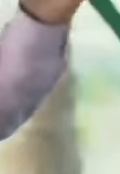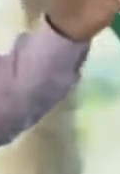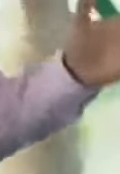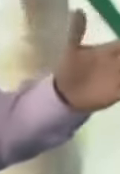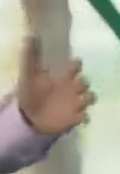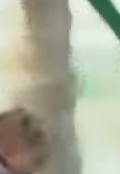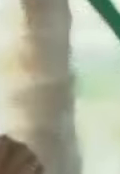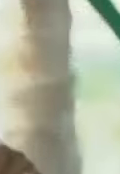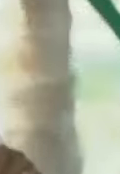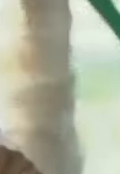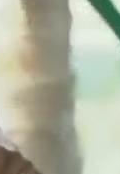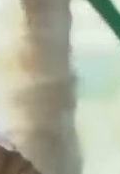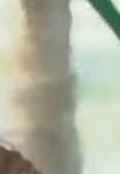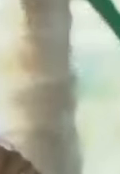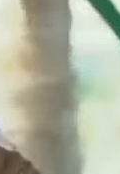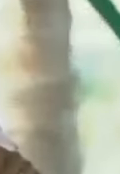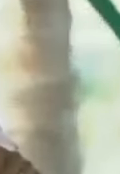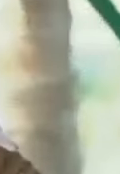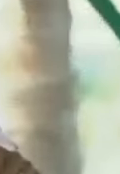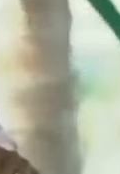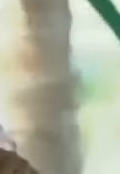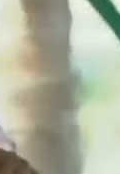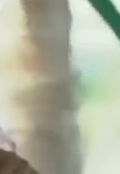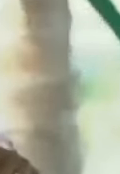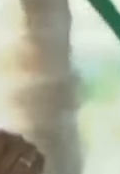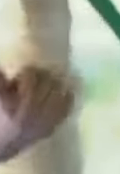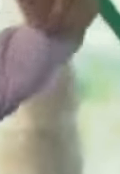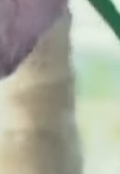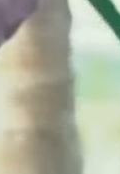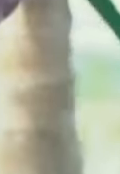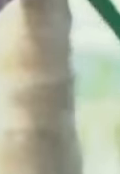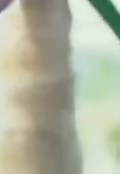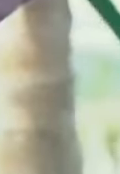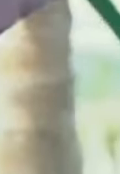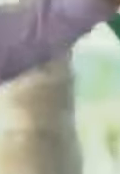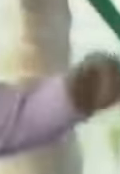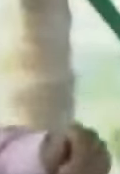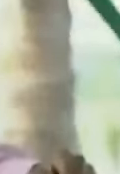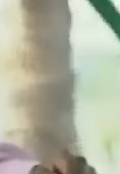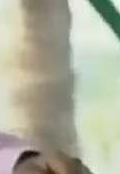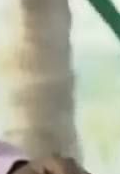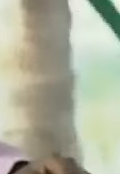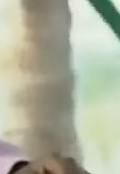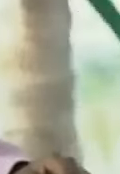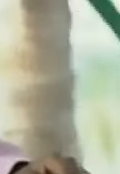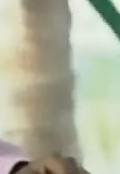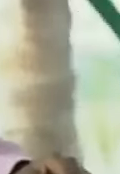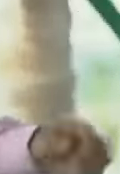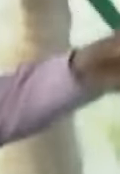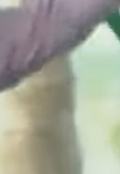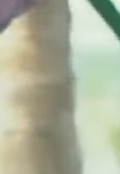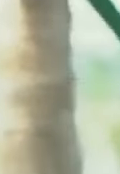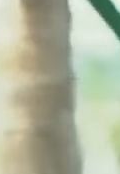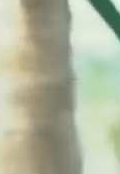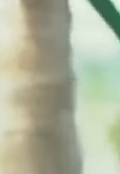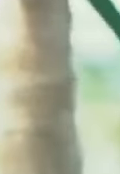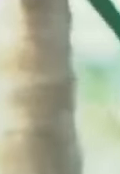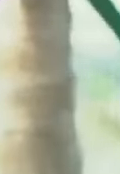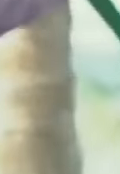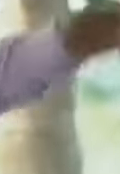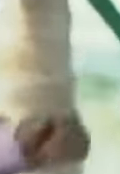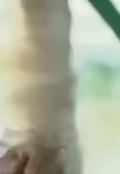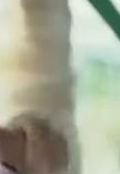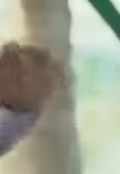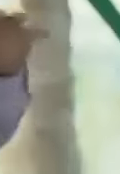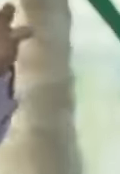hemos culminado ya dos fases y a partir del mes de enero vamos a iniciar la tercera, que implica lo que es el balneario, que está en la entrada donde